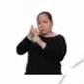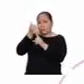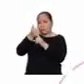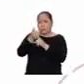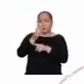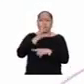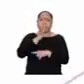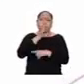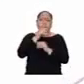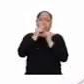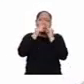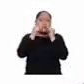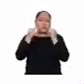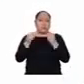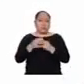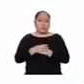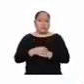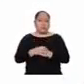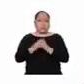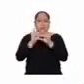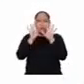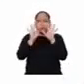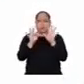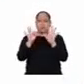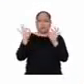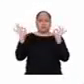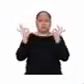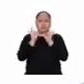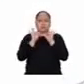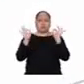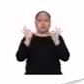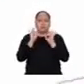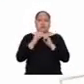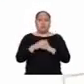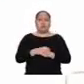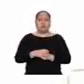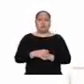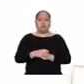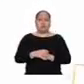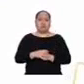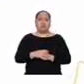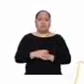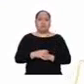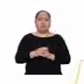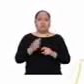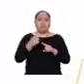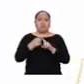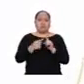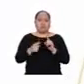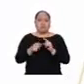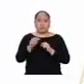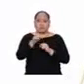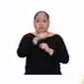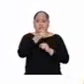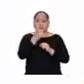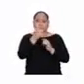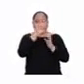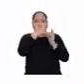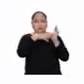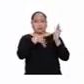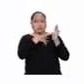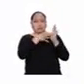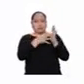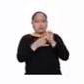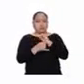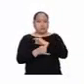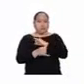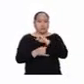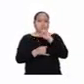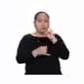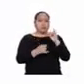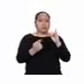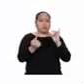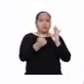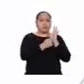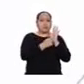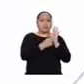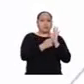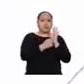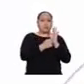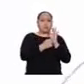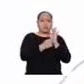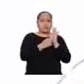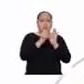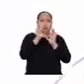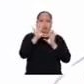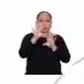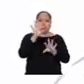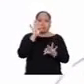quechua, y 8 que no. Pero en la otra tabla, en la de la izquierda, ubicar